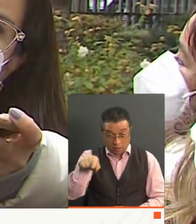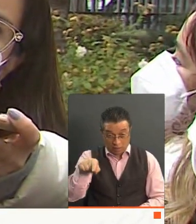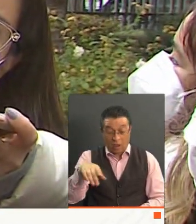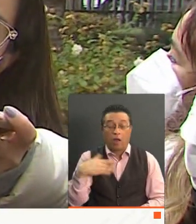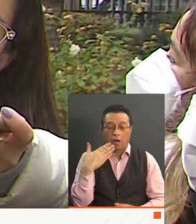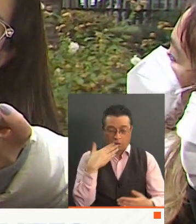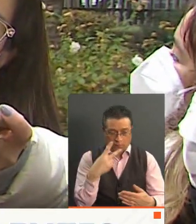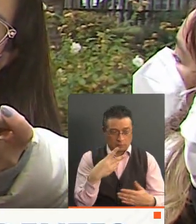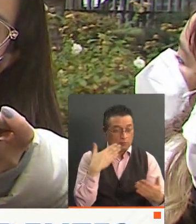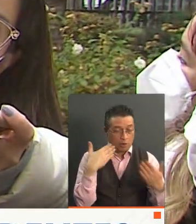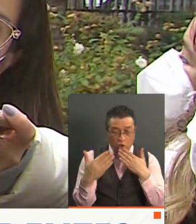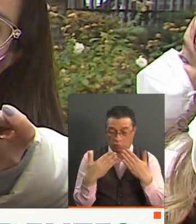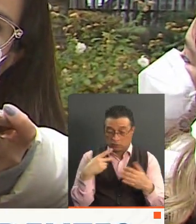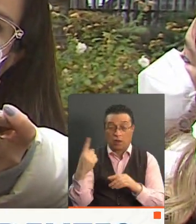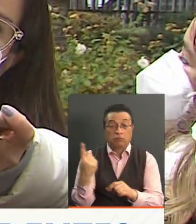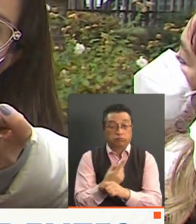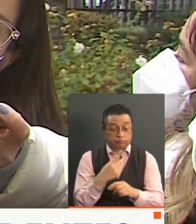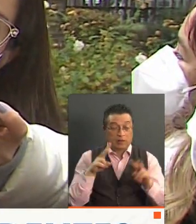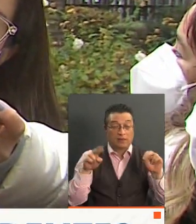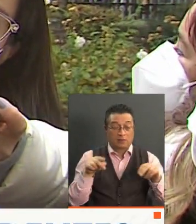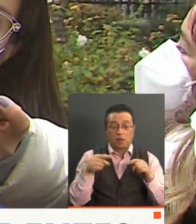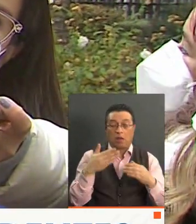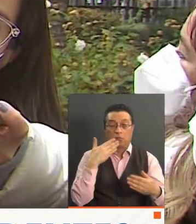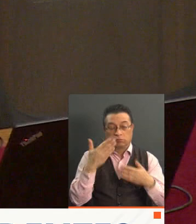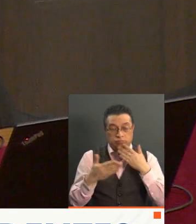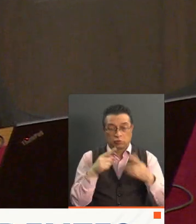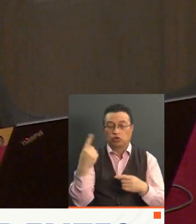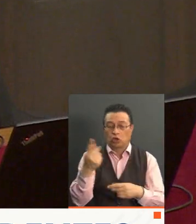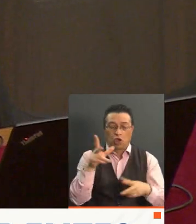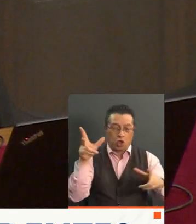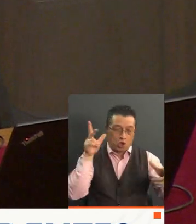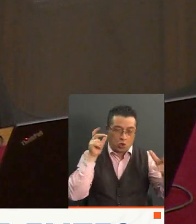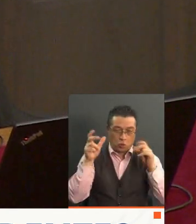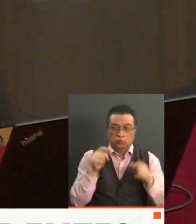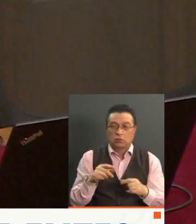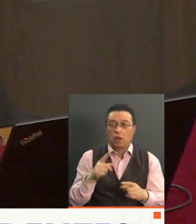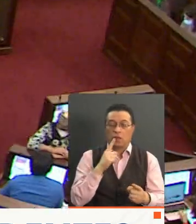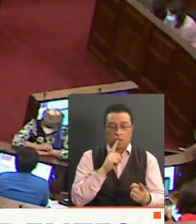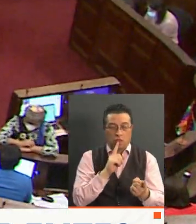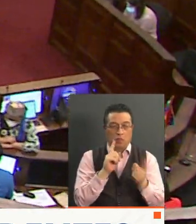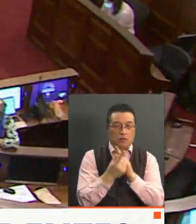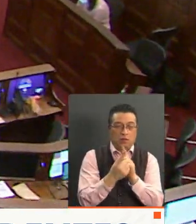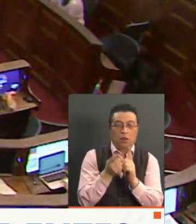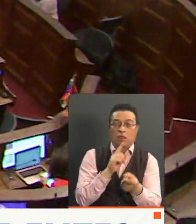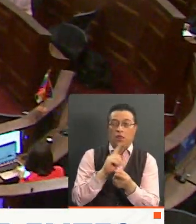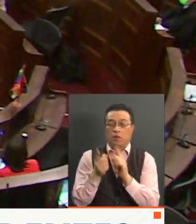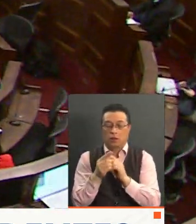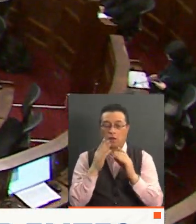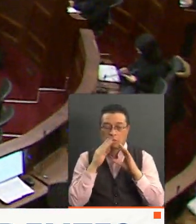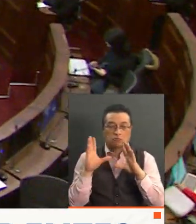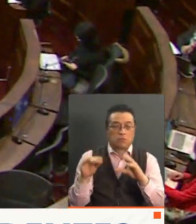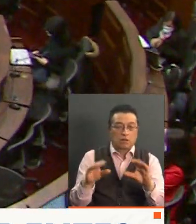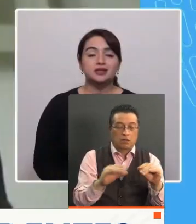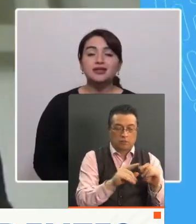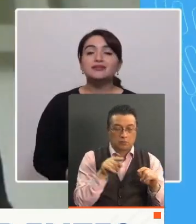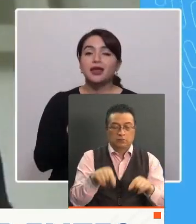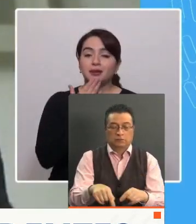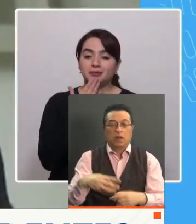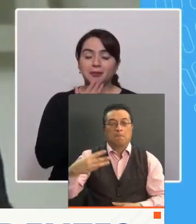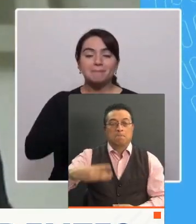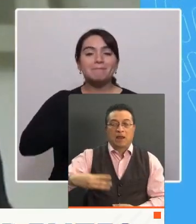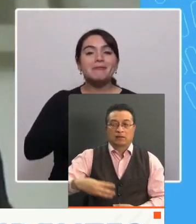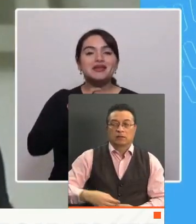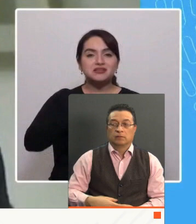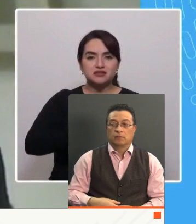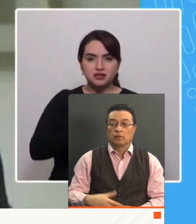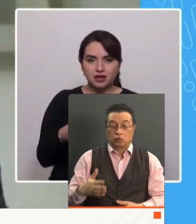vamos a conversar este tema en virtud de las palabras que todos escuchamos en el pleno. Contradicciones que fueron parte de la discusión en el pleno este martes. Cede